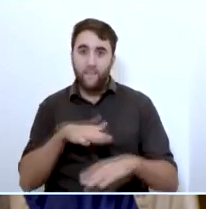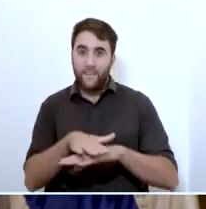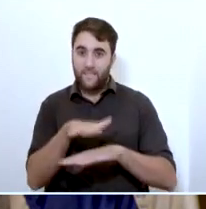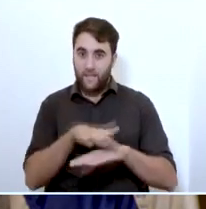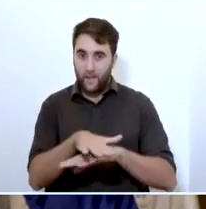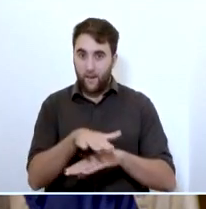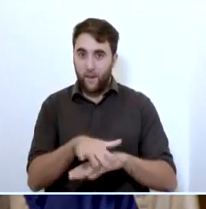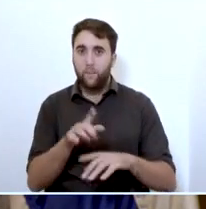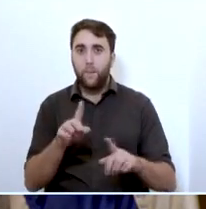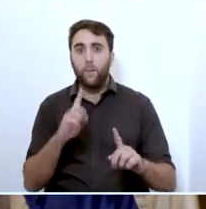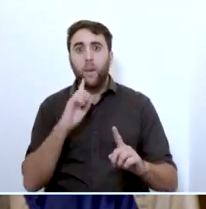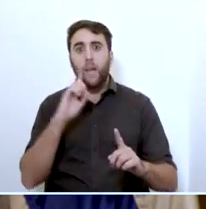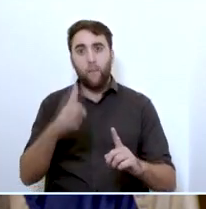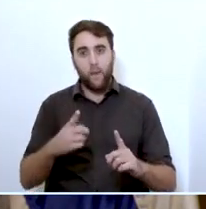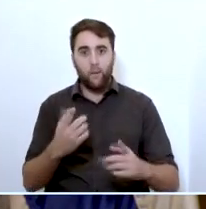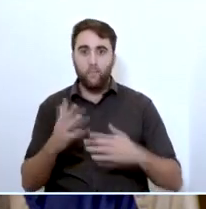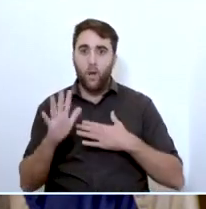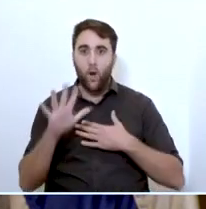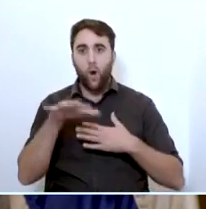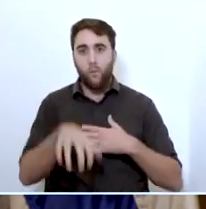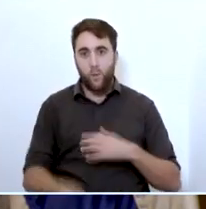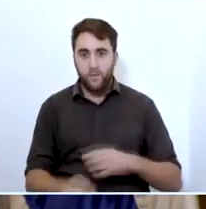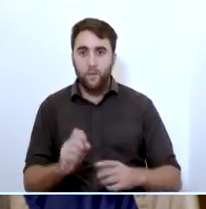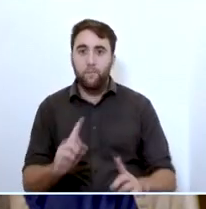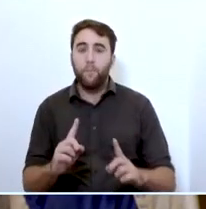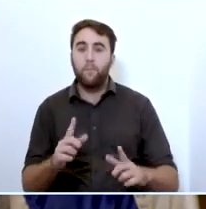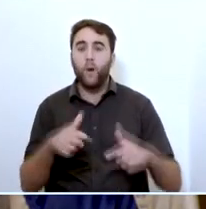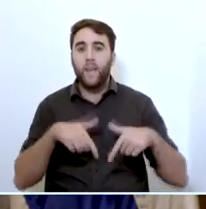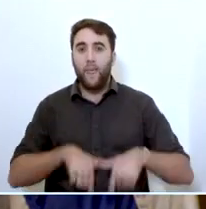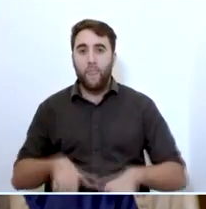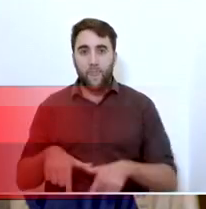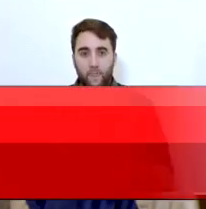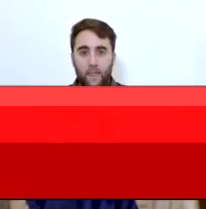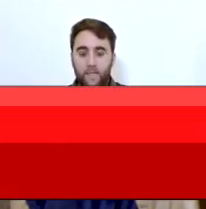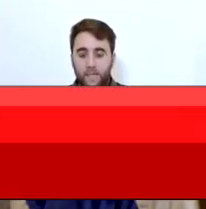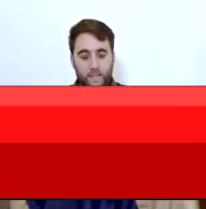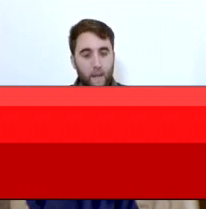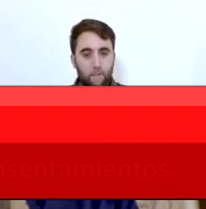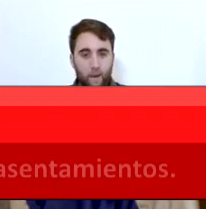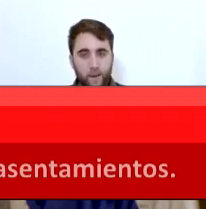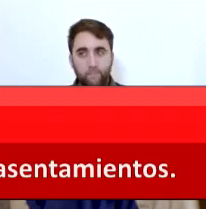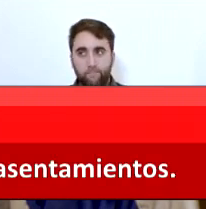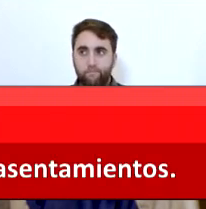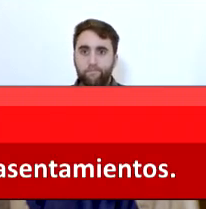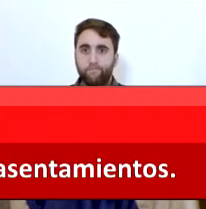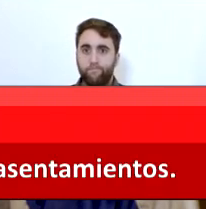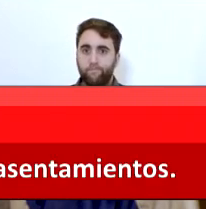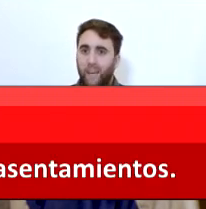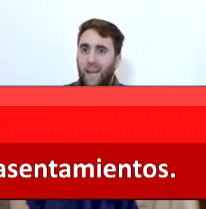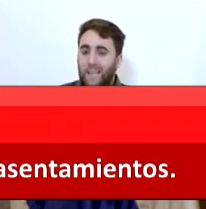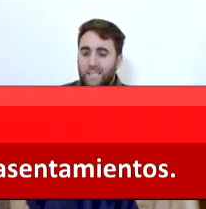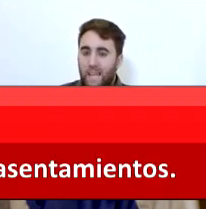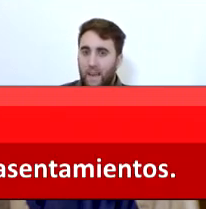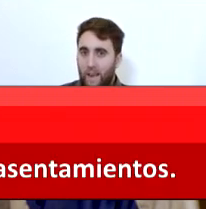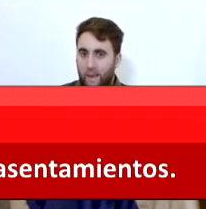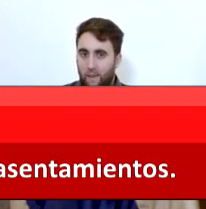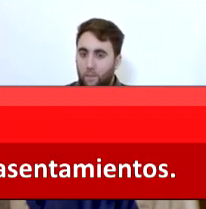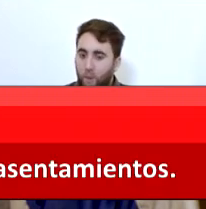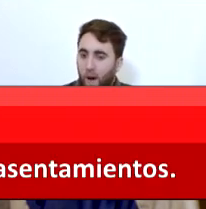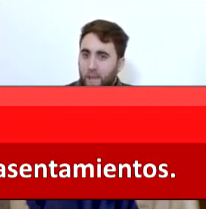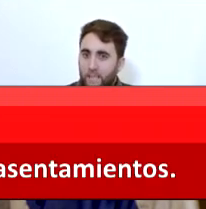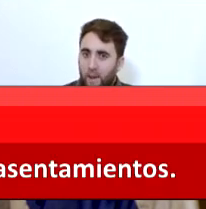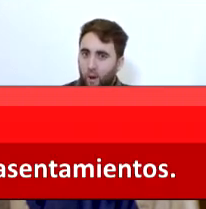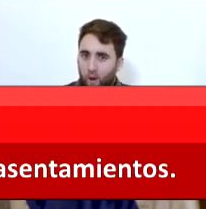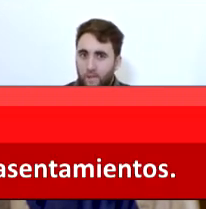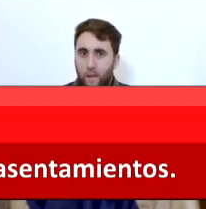después como corresponde asumir el compromiso de los intendentes siempre asumimos ejecutar y ejecutar por